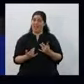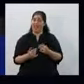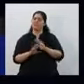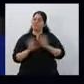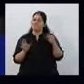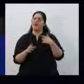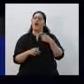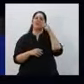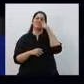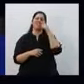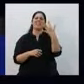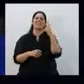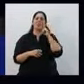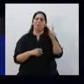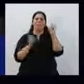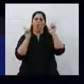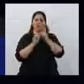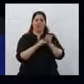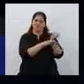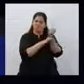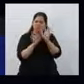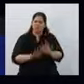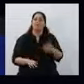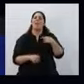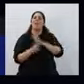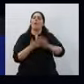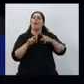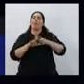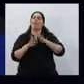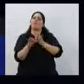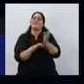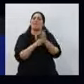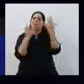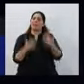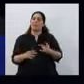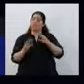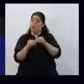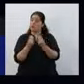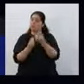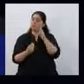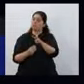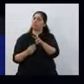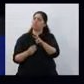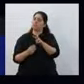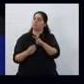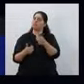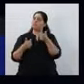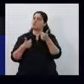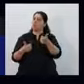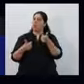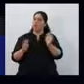capacitado 75 mil docentes en nuevas técnicas para enseñar matemáticas los primero resultados también son muy